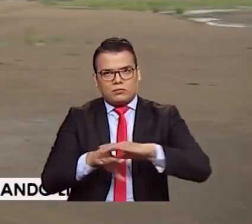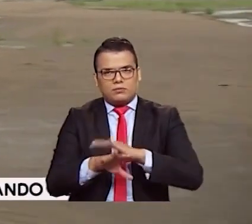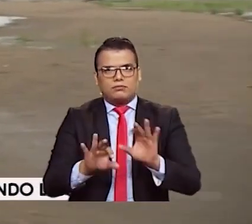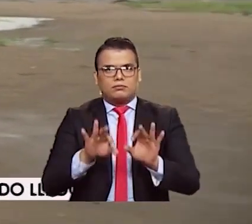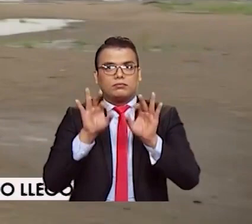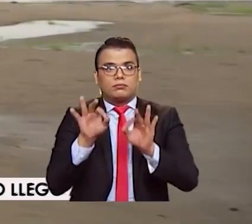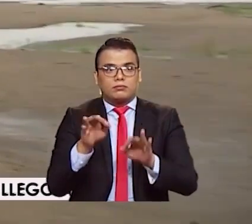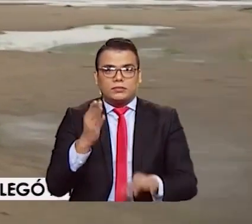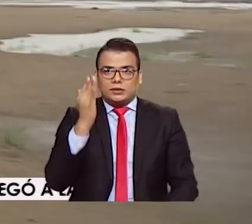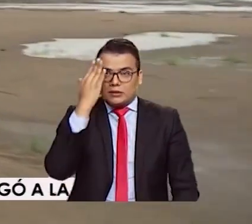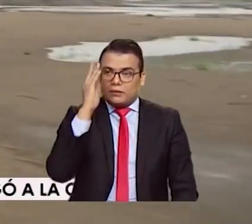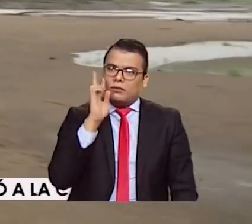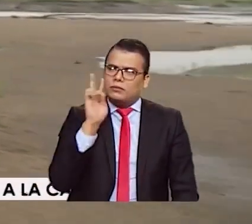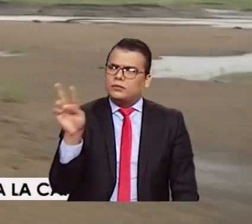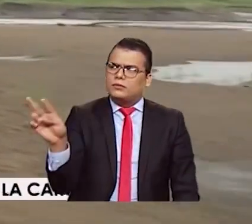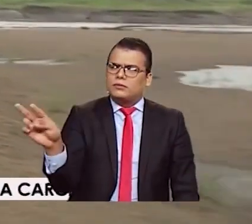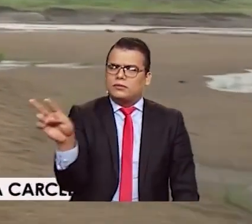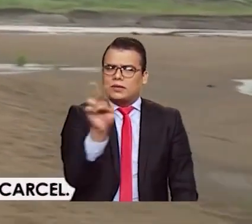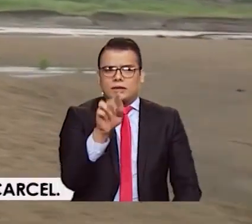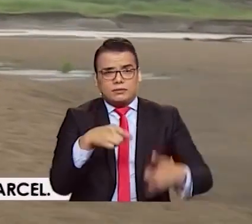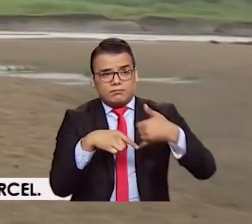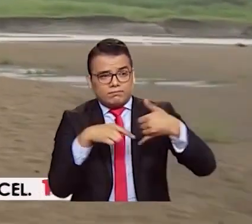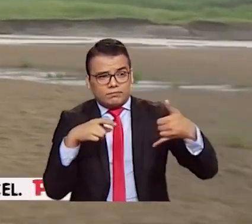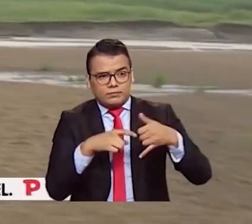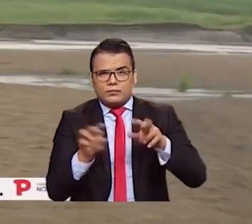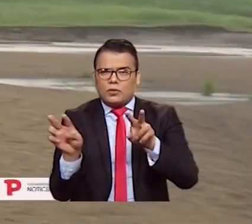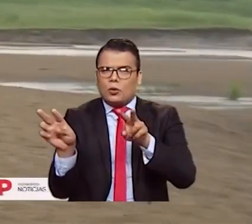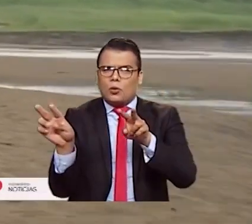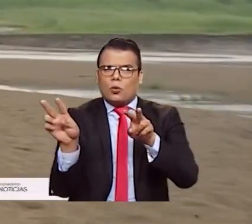el Amazonas expuestas en las mañanas.